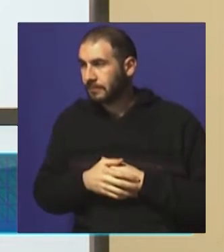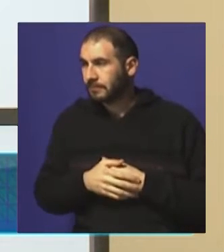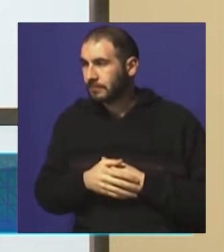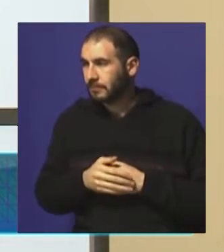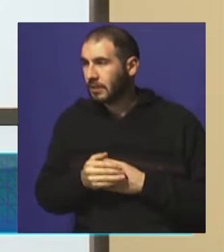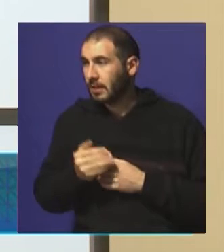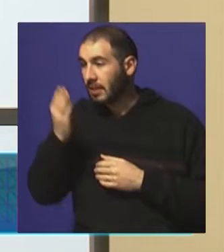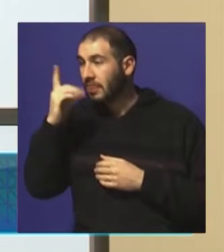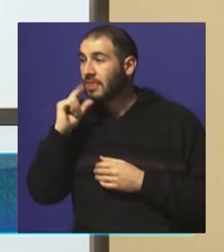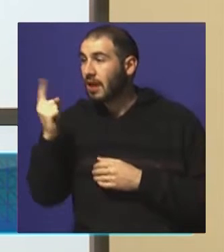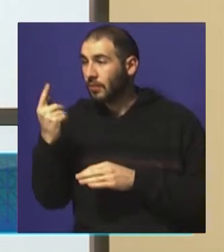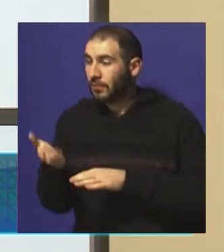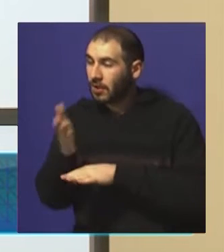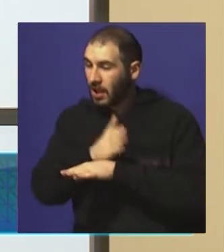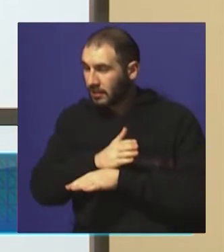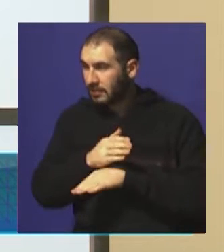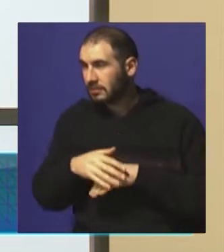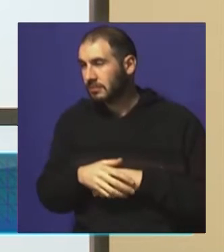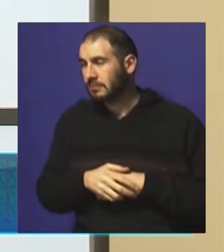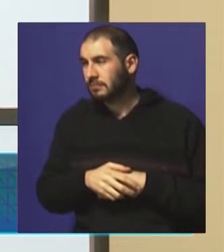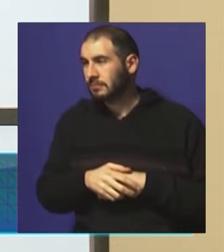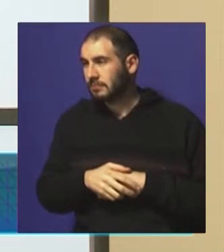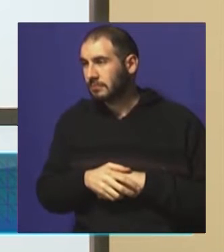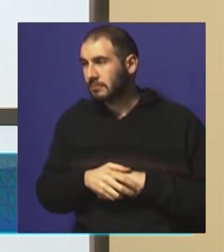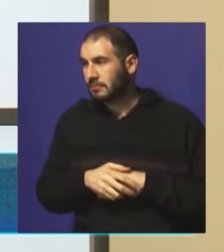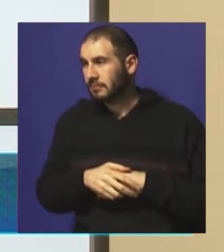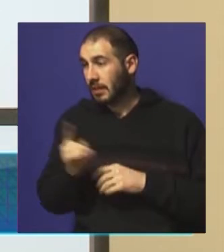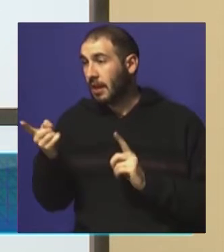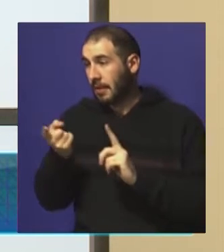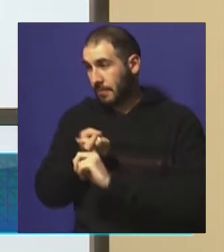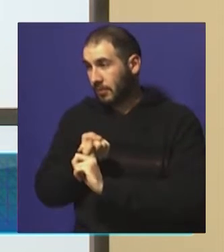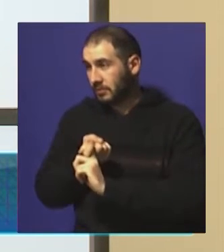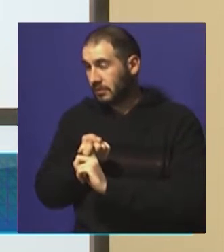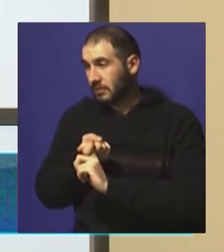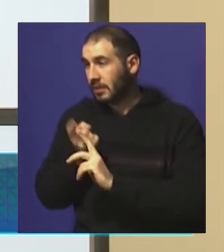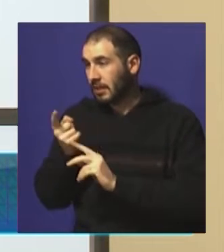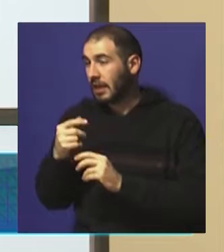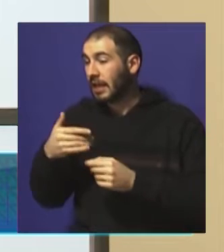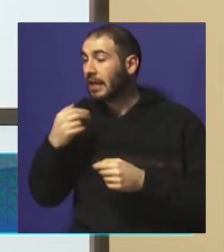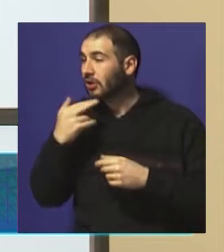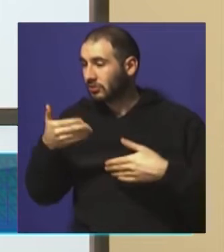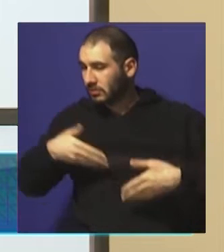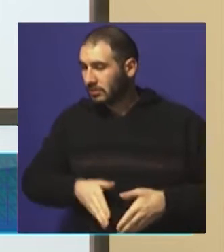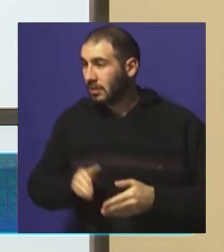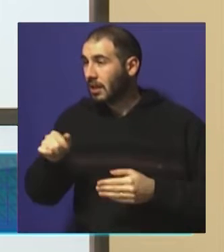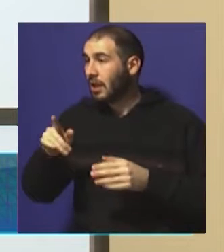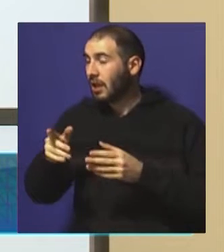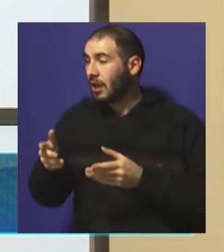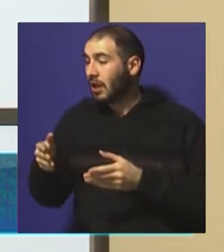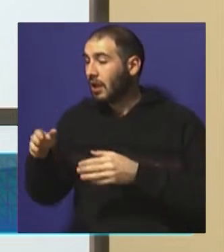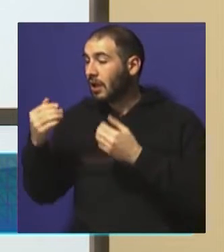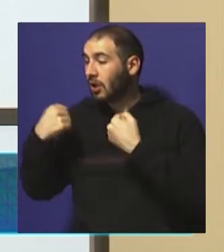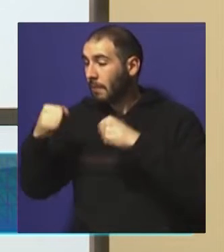un día antes de la final estaba la esposa por darle su tercer hijo y él abandona la